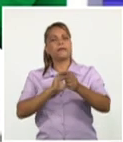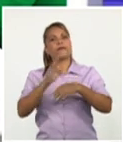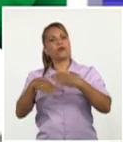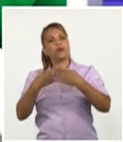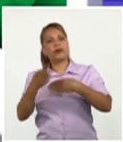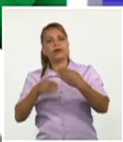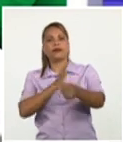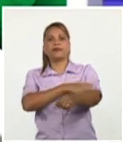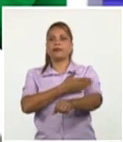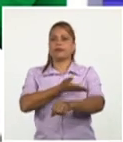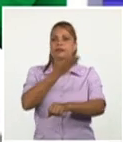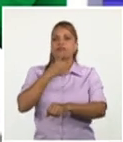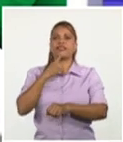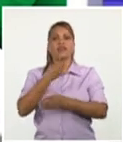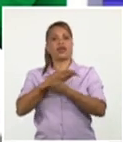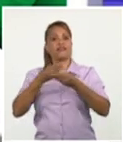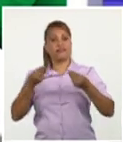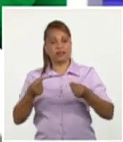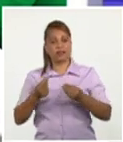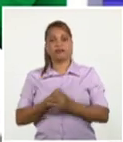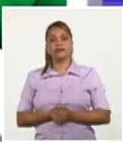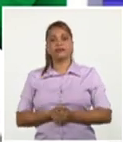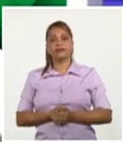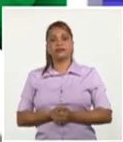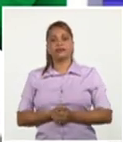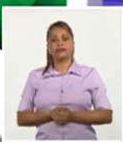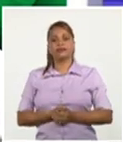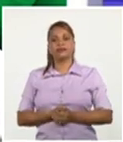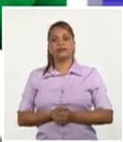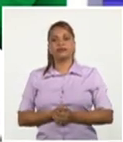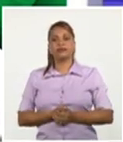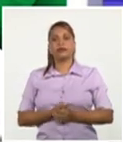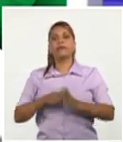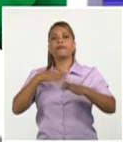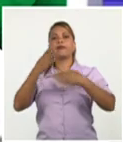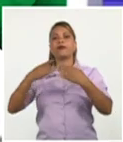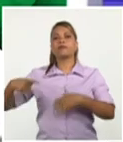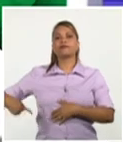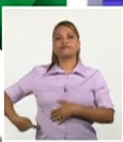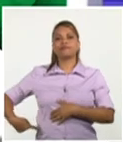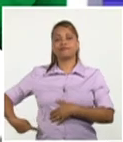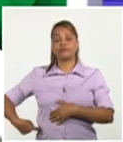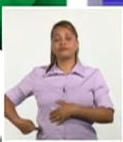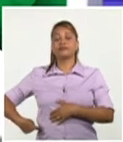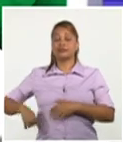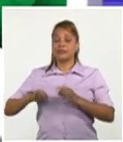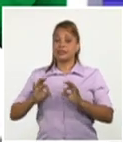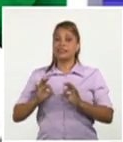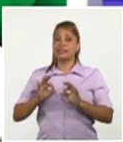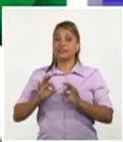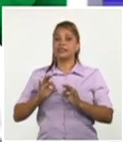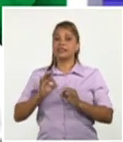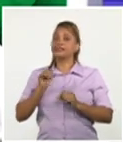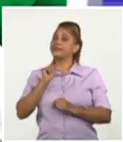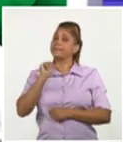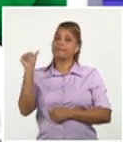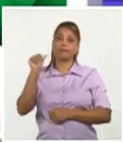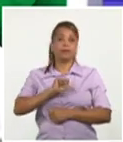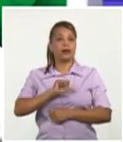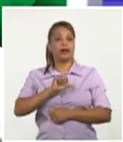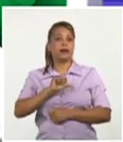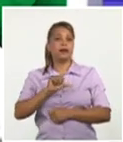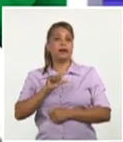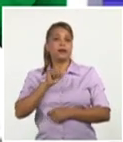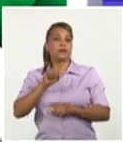arterial, diabetes mellitus y la enfermedad renal crónica, que realmente es de muy mal pronóstico cuando